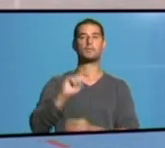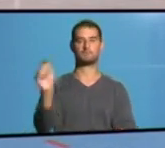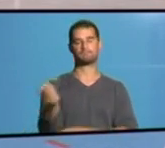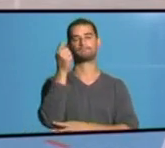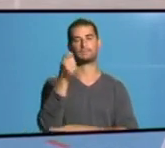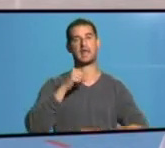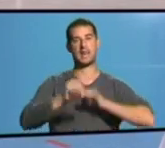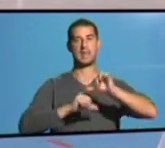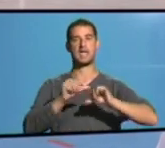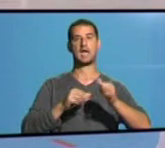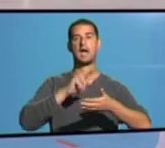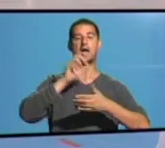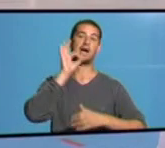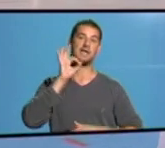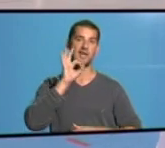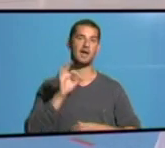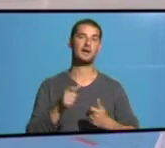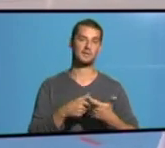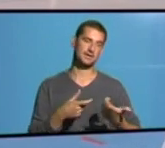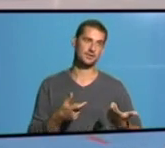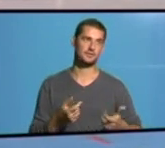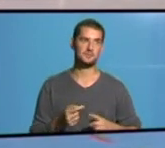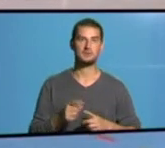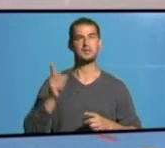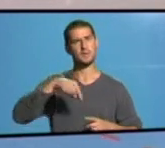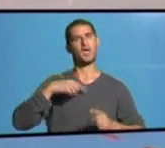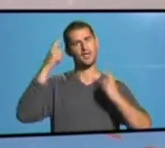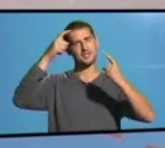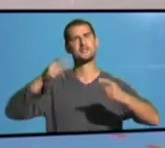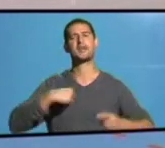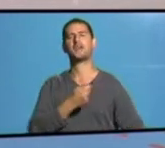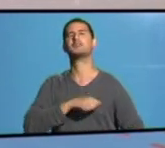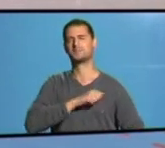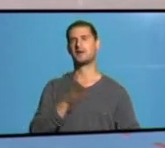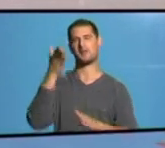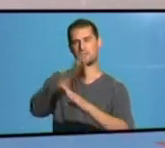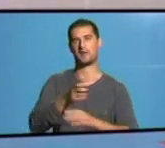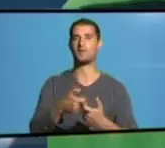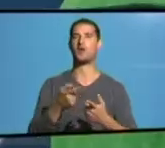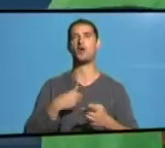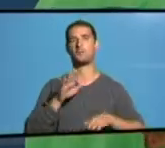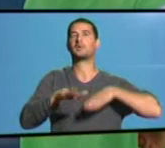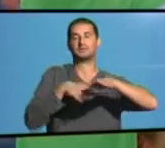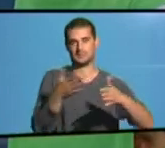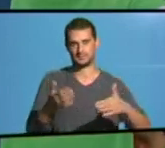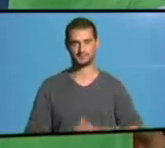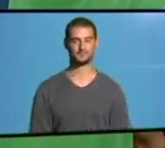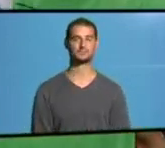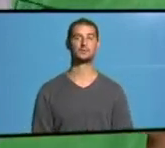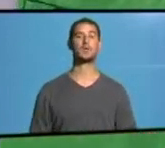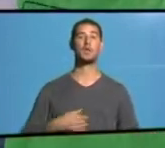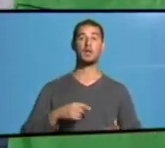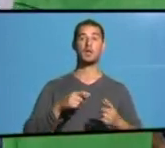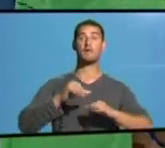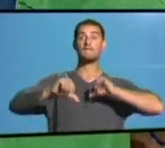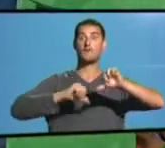pero, home, se gana a Liga Galega hai que intentar ir a por o campeonato de España, pero primeiro hai que ir paso a paso. A fórmula dos